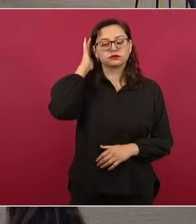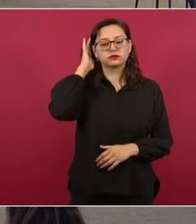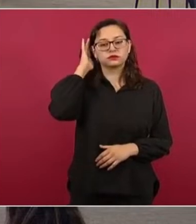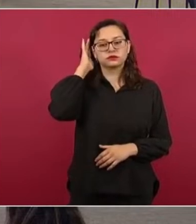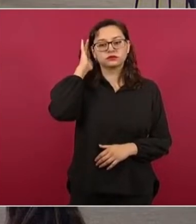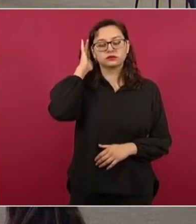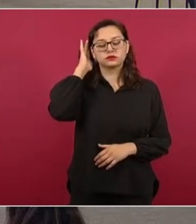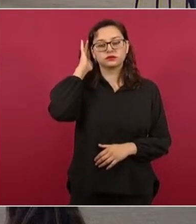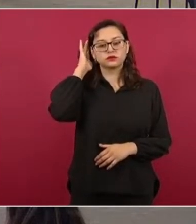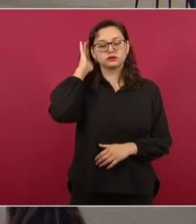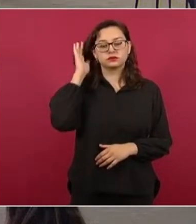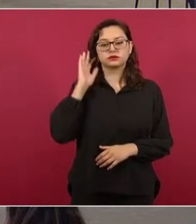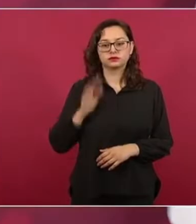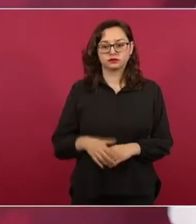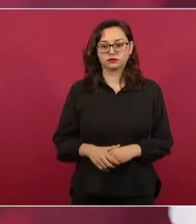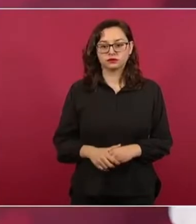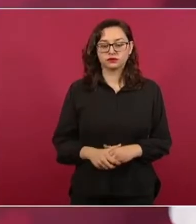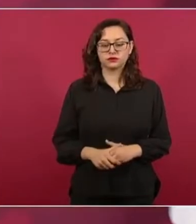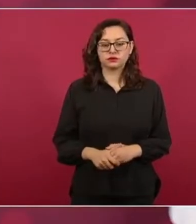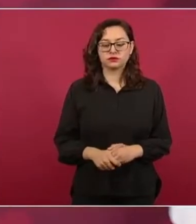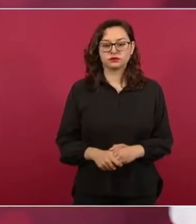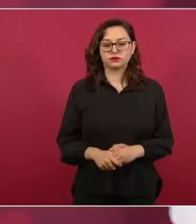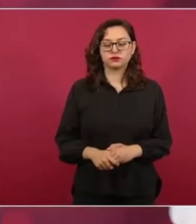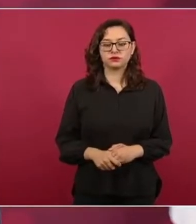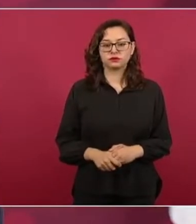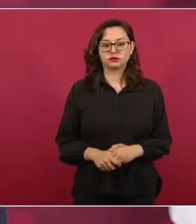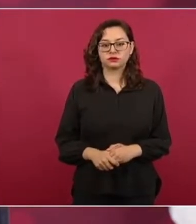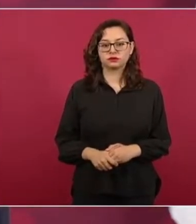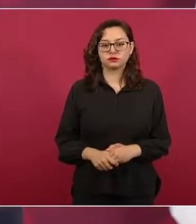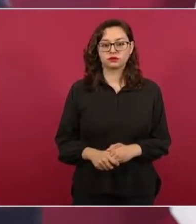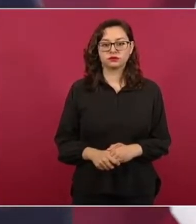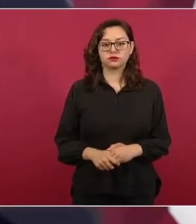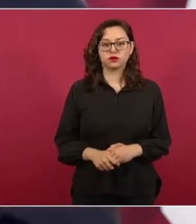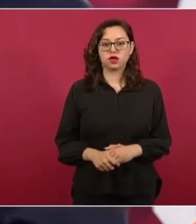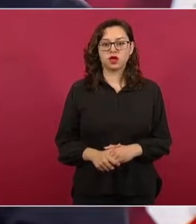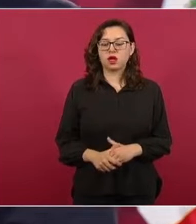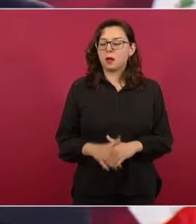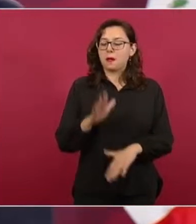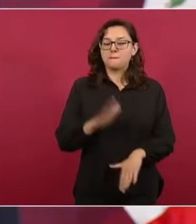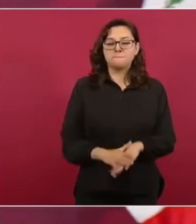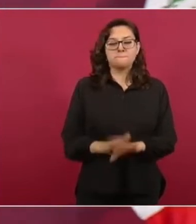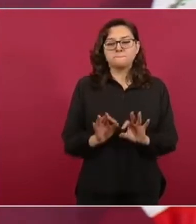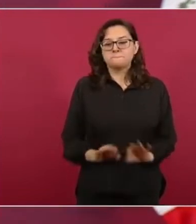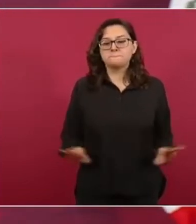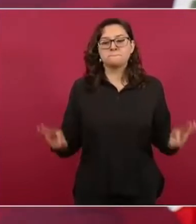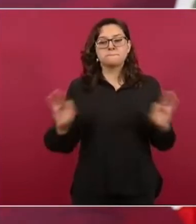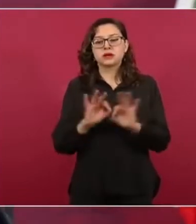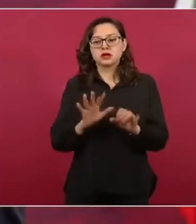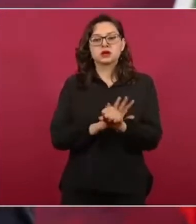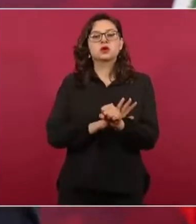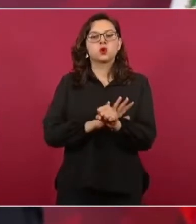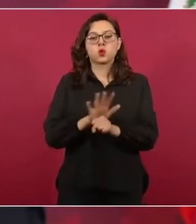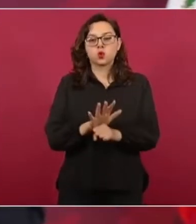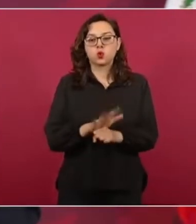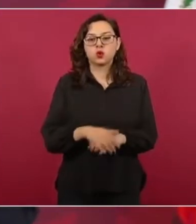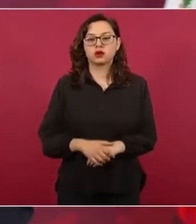Lo más importante sería que se lograra un acuerdo